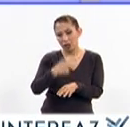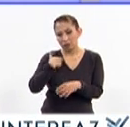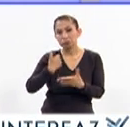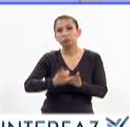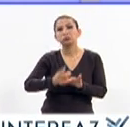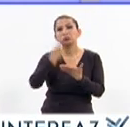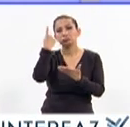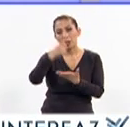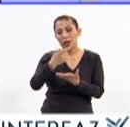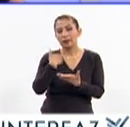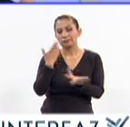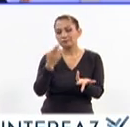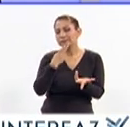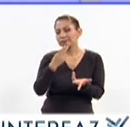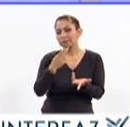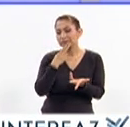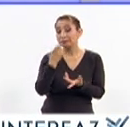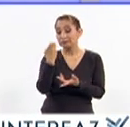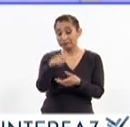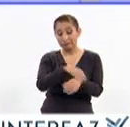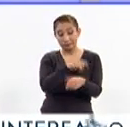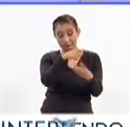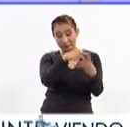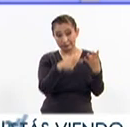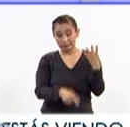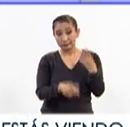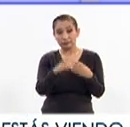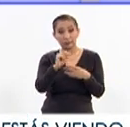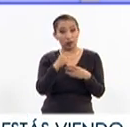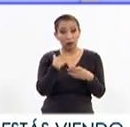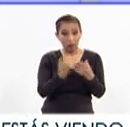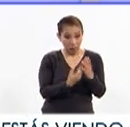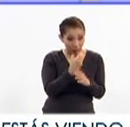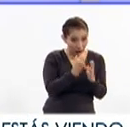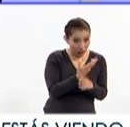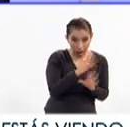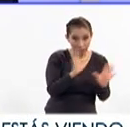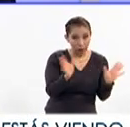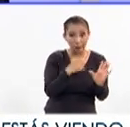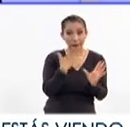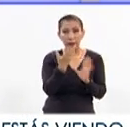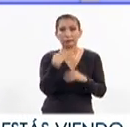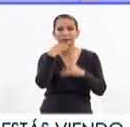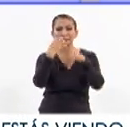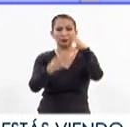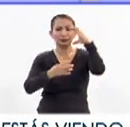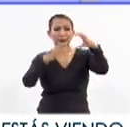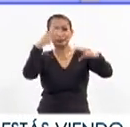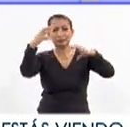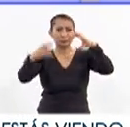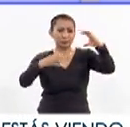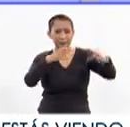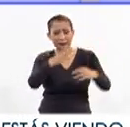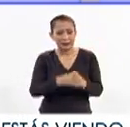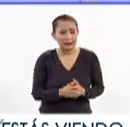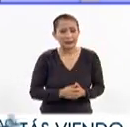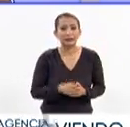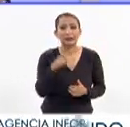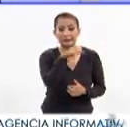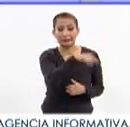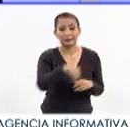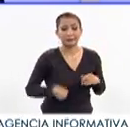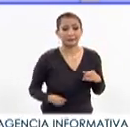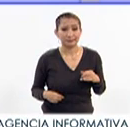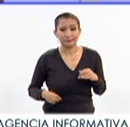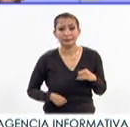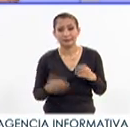posicionando de forma inteligente. Estas energías no solo no son renovables, sino que son muy contaminantes. Han sido